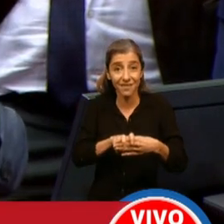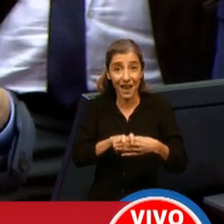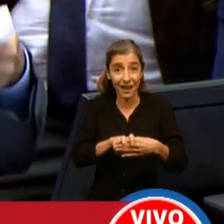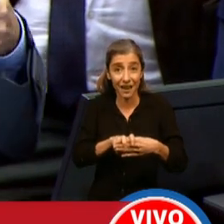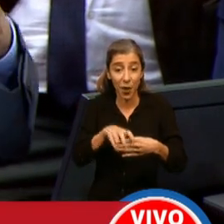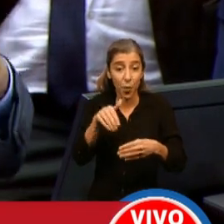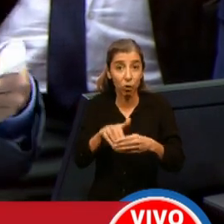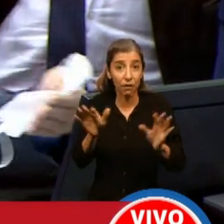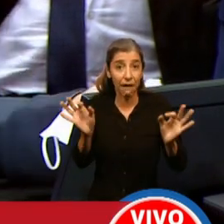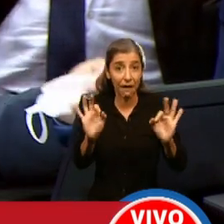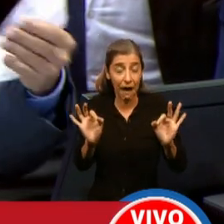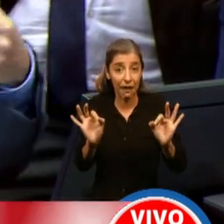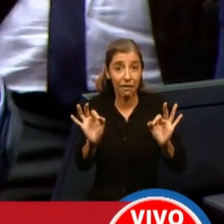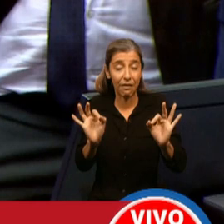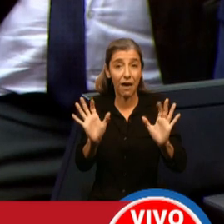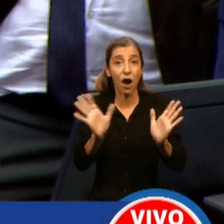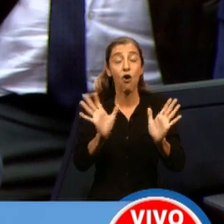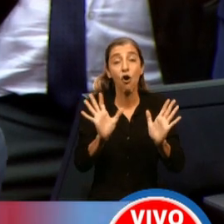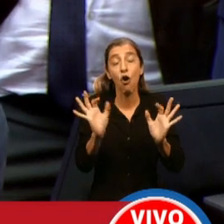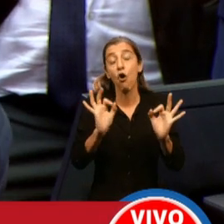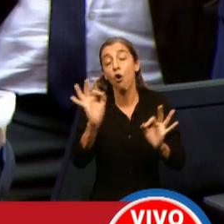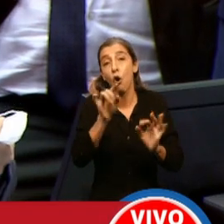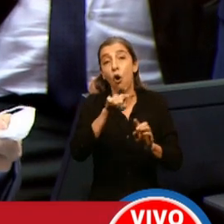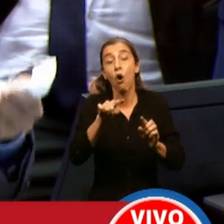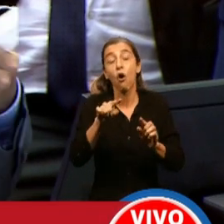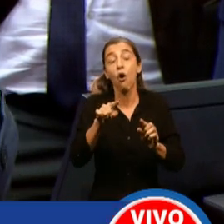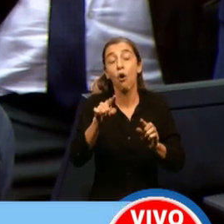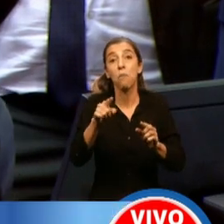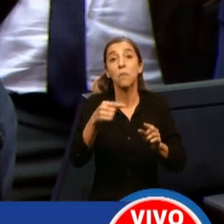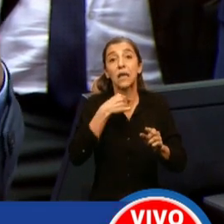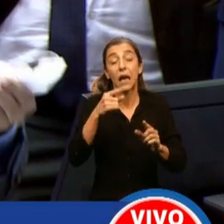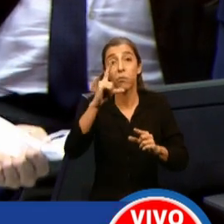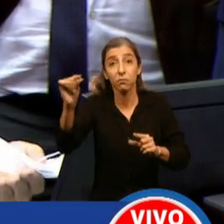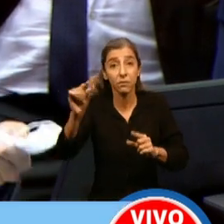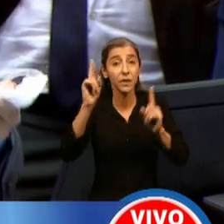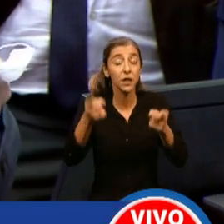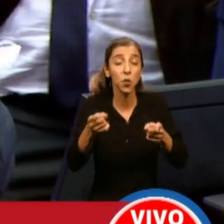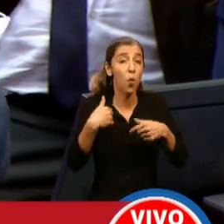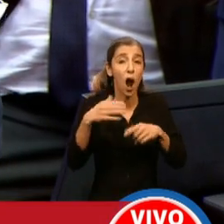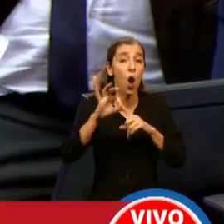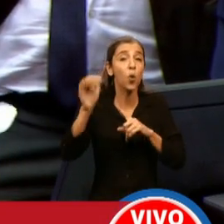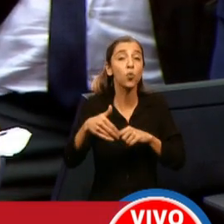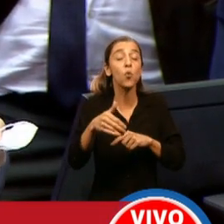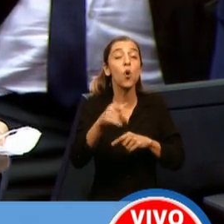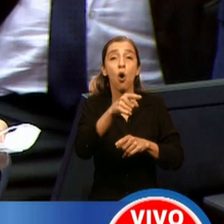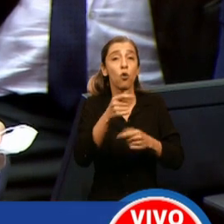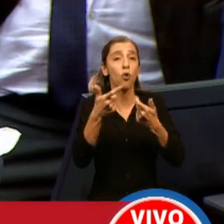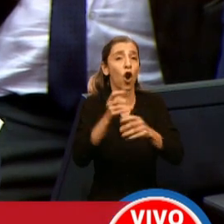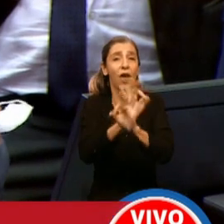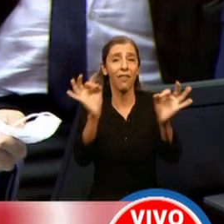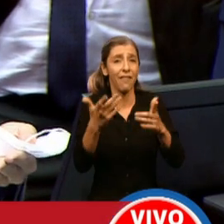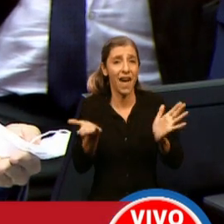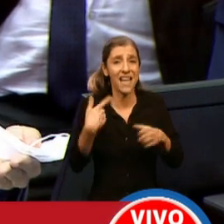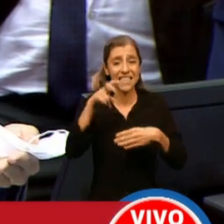votan o votan retirarse del recinto quédense tranquilos que igual no los computa el quórum con lo cual pueden tomar asiento